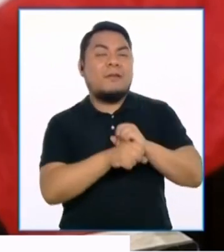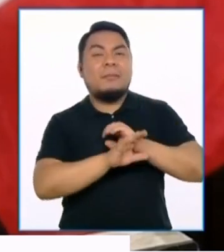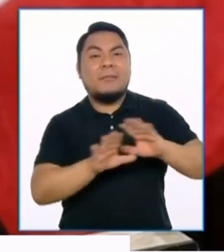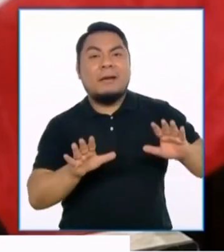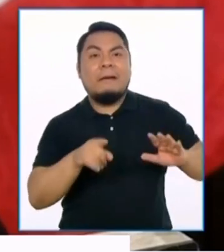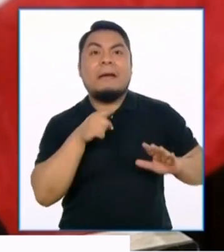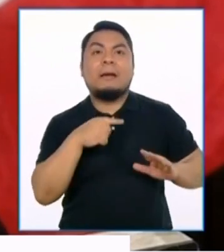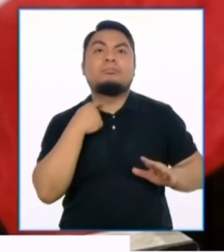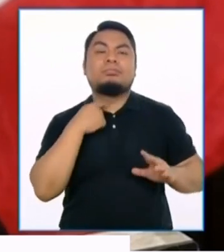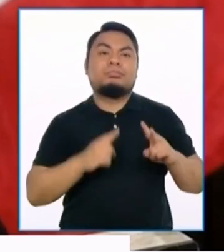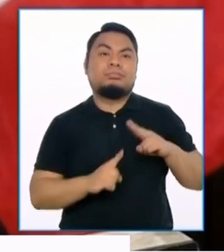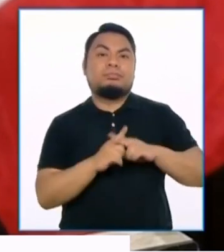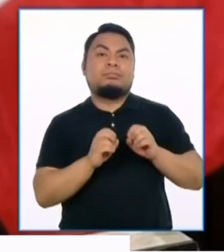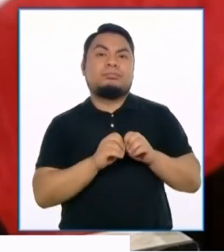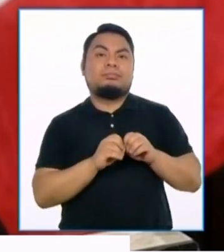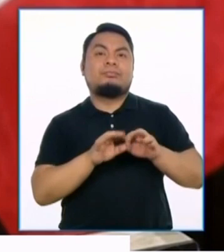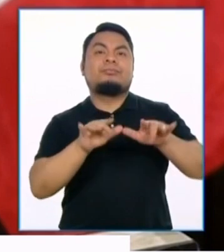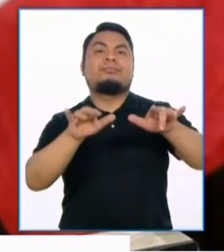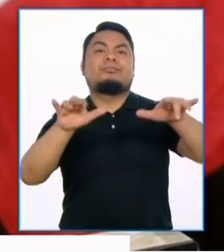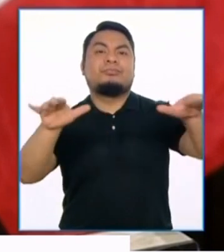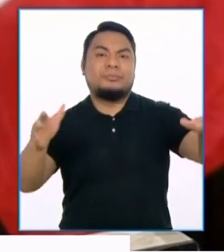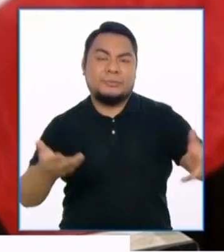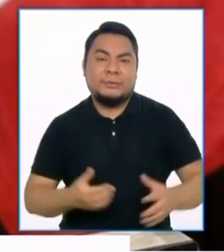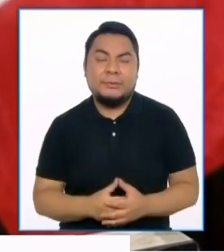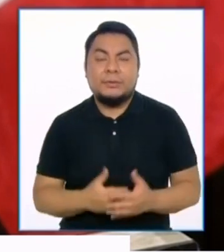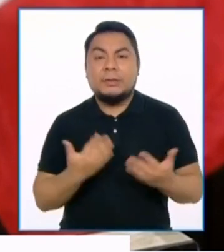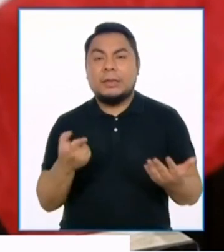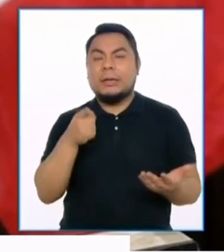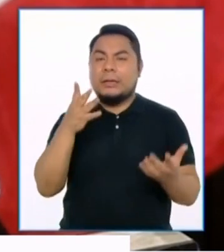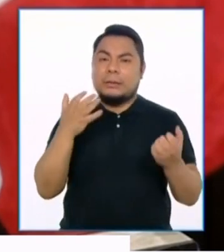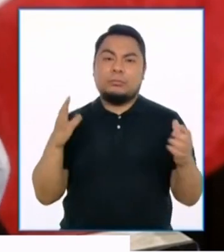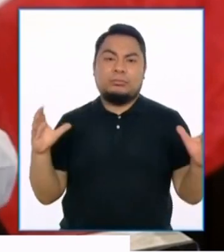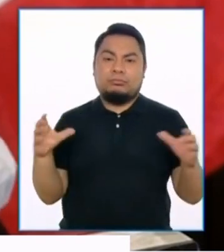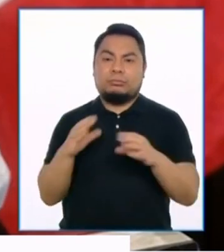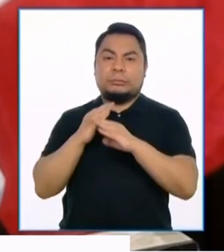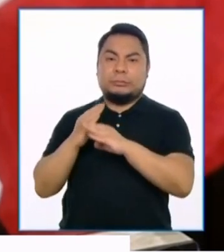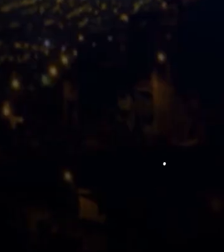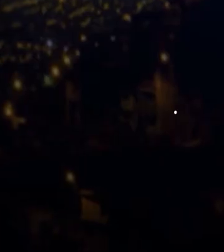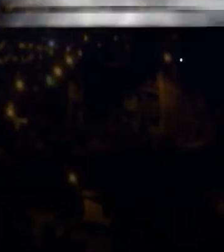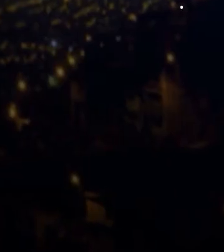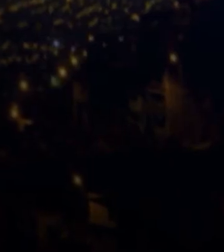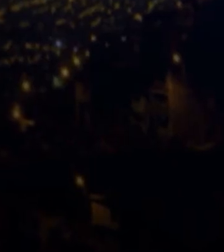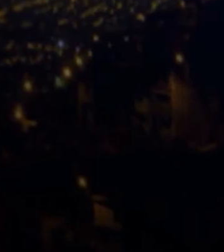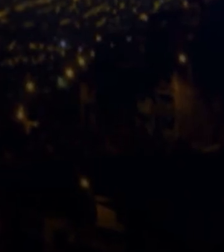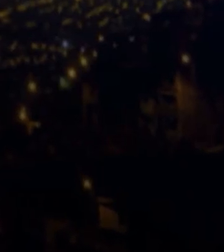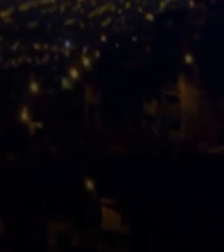nuevamente enciende el contagio. Y eso es lo que queremos evitar.